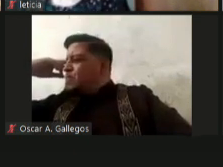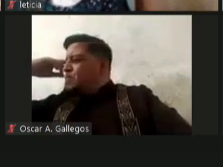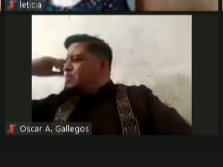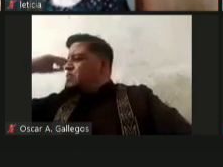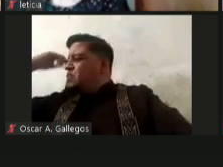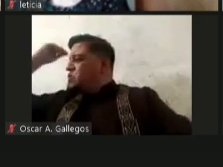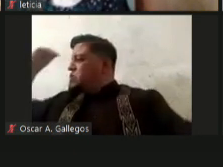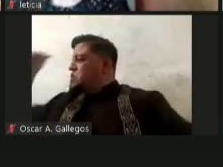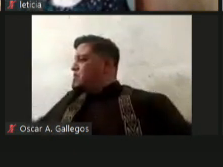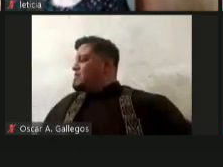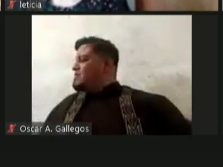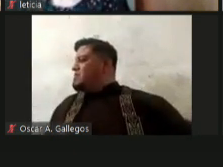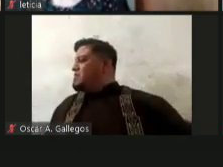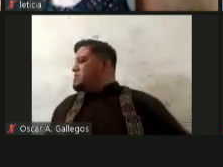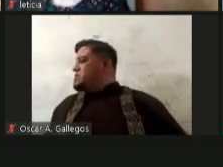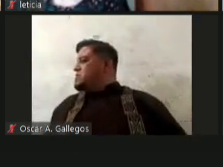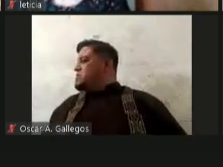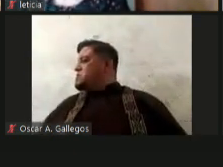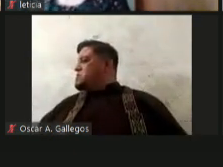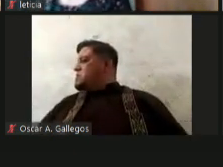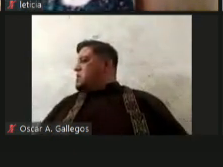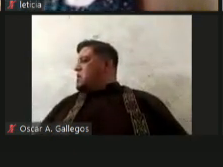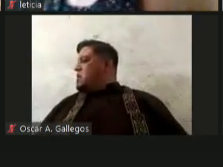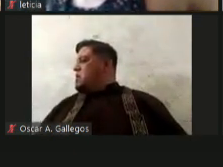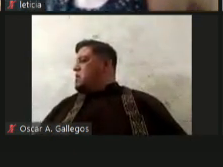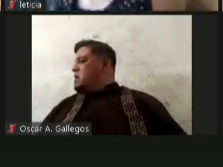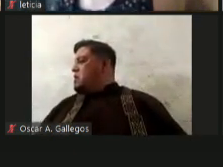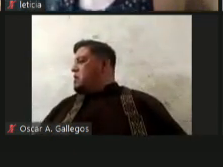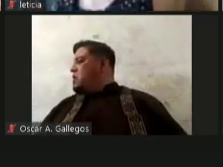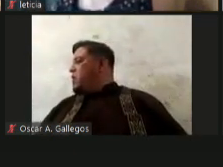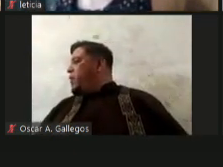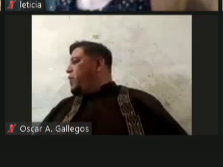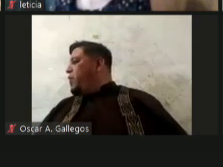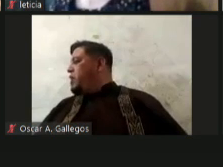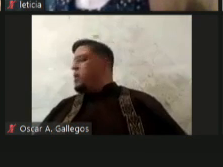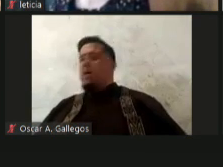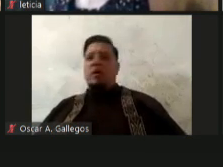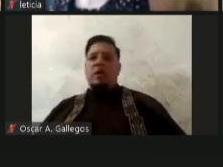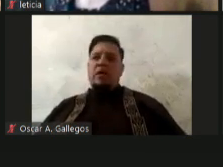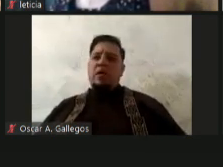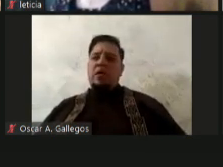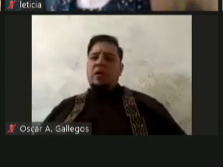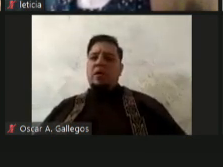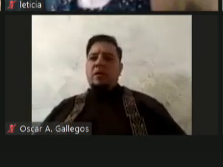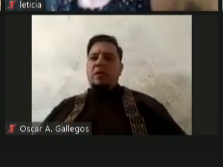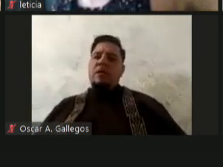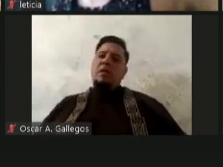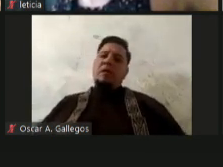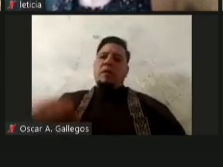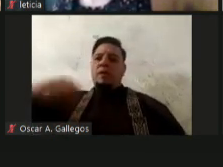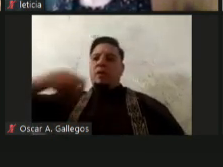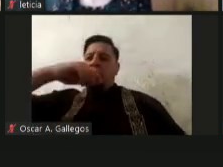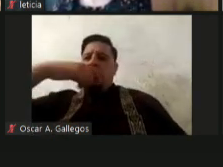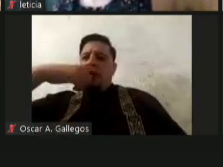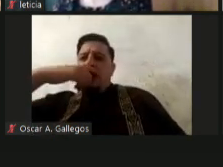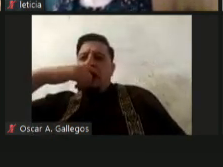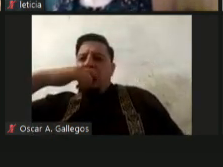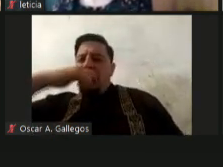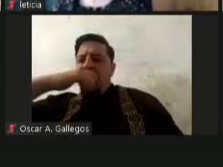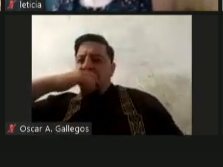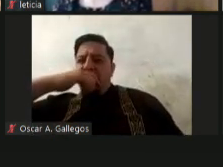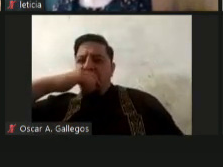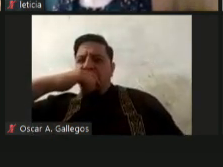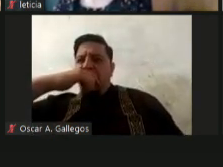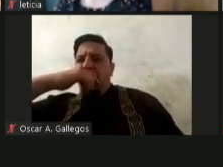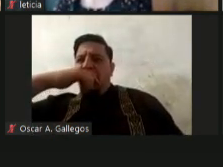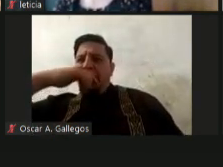misma situación son Pradera Dorada, Jardines de San Pablo, Jardín de las Moras, Quintas del Valle, La Perla, Parajes de